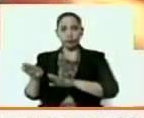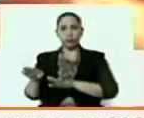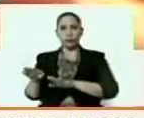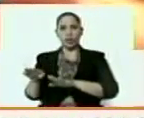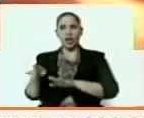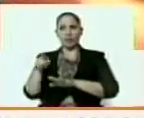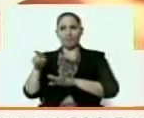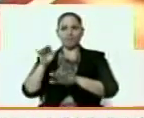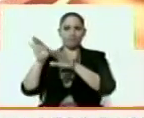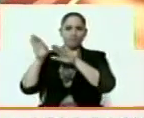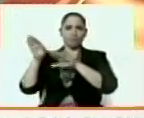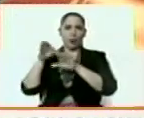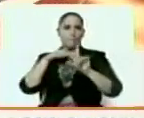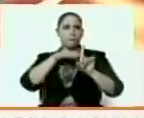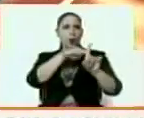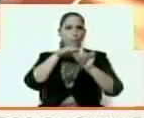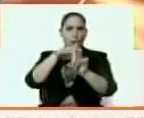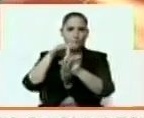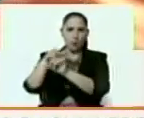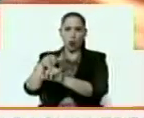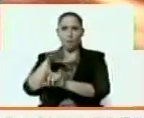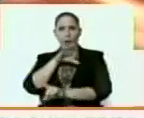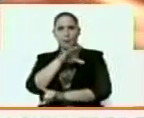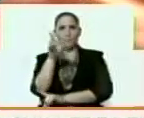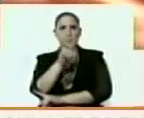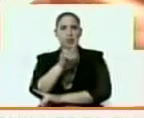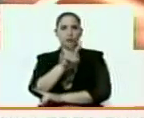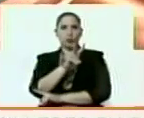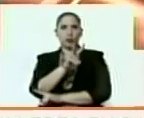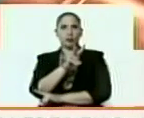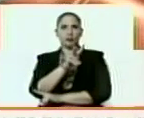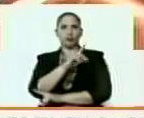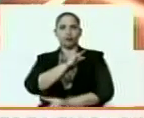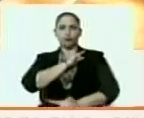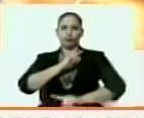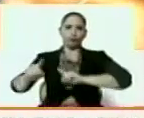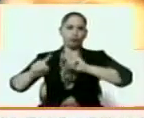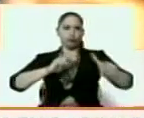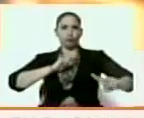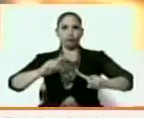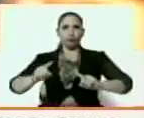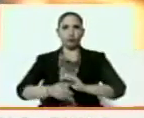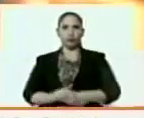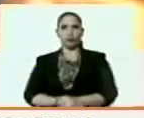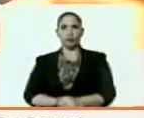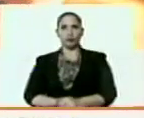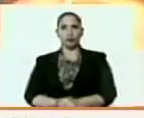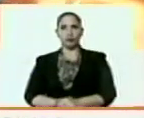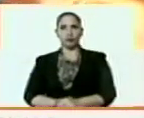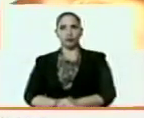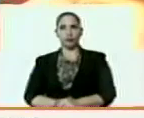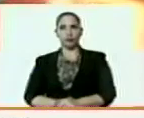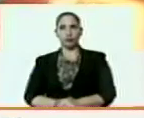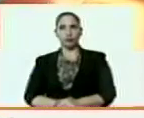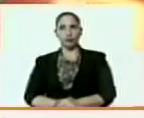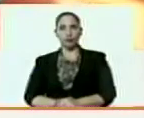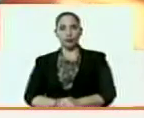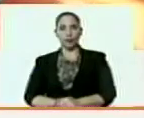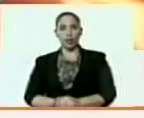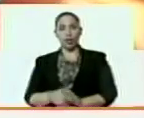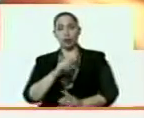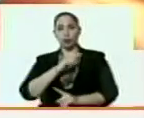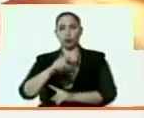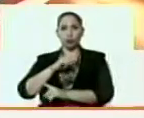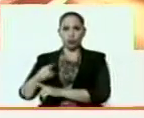extranjeros para atacar a la nación venezolana, ejecuta directamente ejecute directamente las instrucciones para agredir a